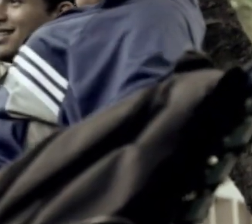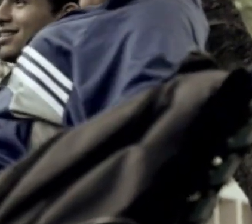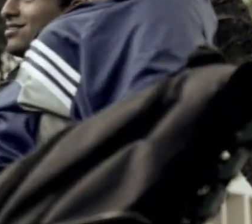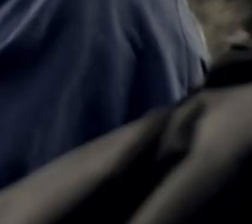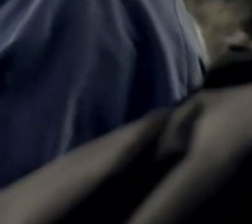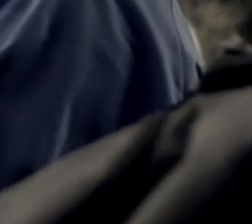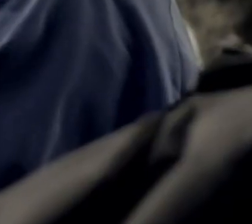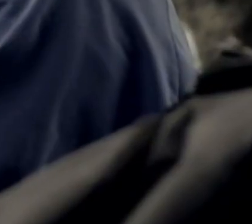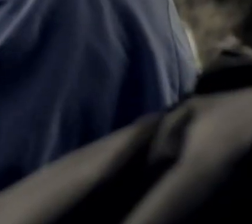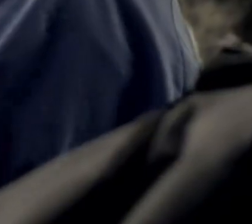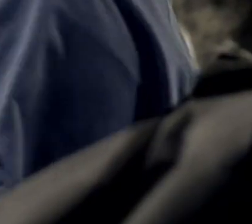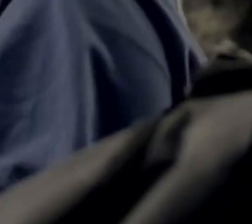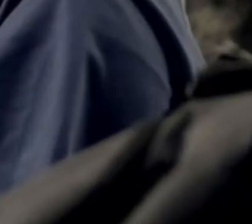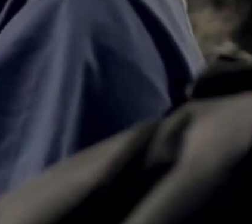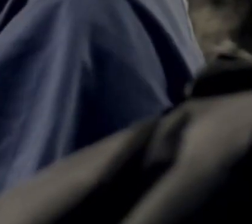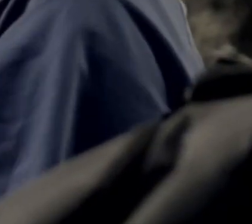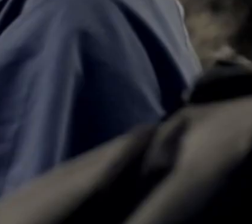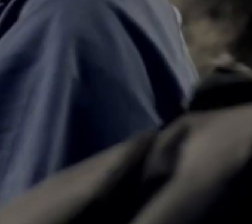¡Gracias!